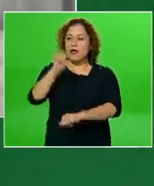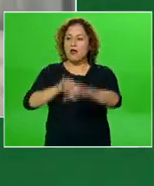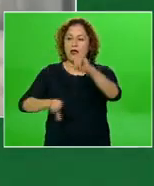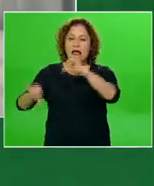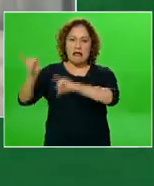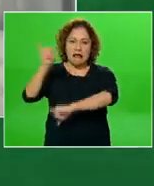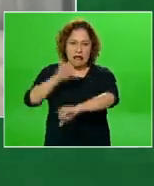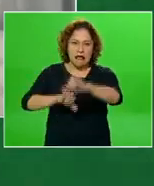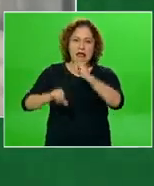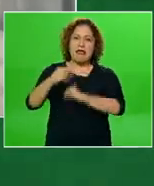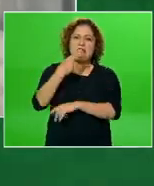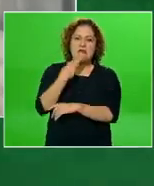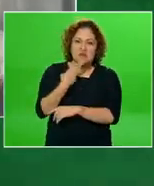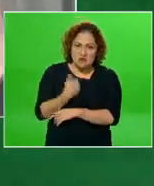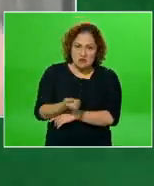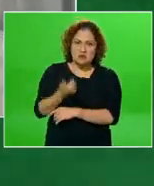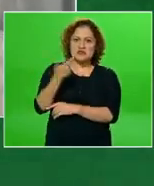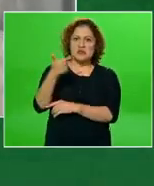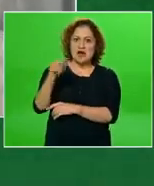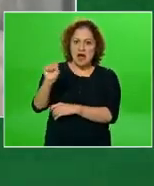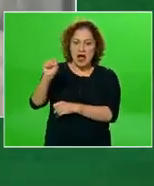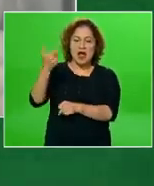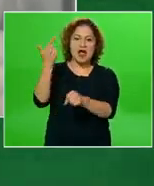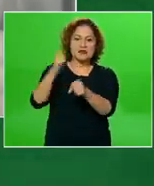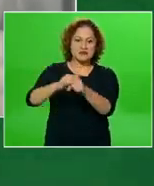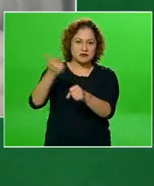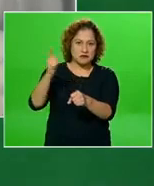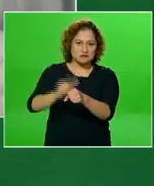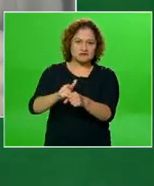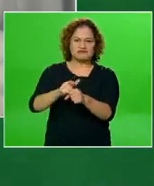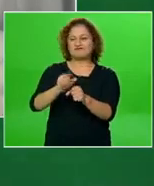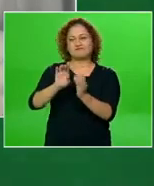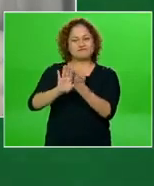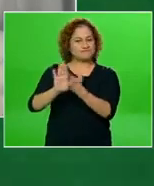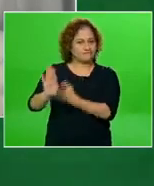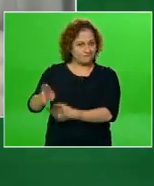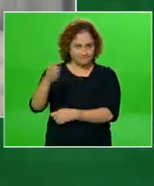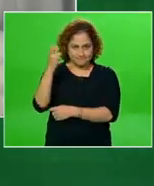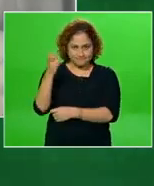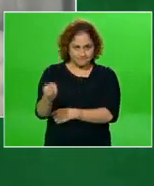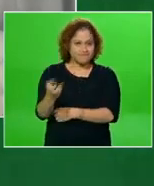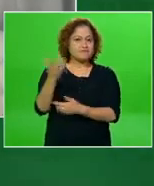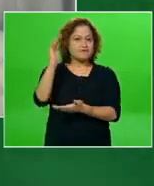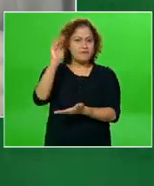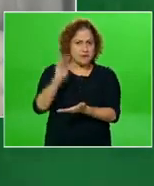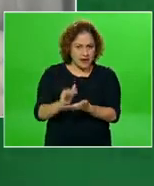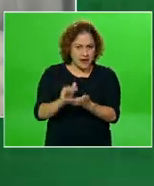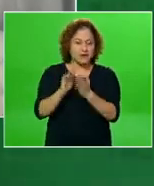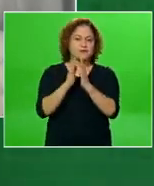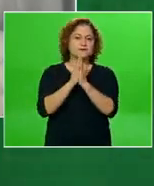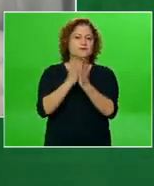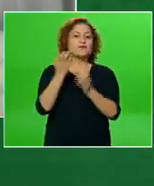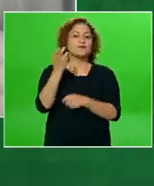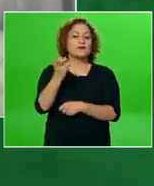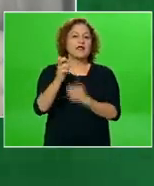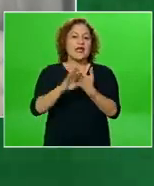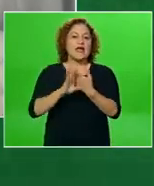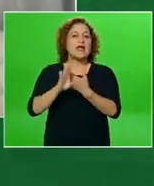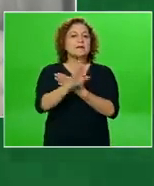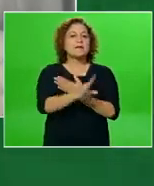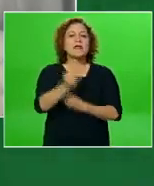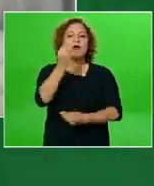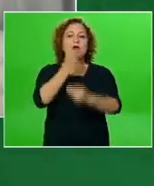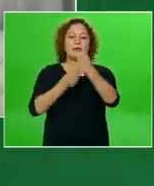bebidas gaseosas y más si son bebidas azucaradas y gaseosas el disminuido el evitar verdad la comida